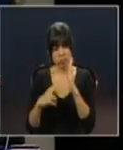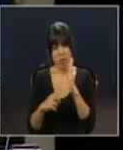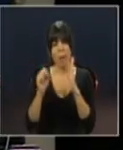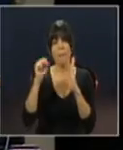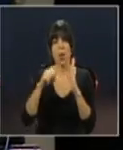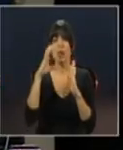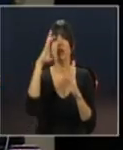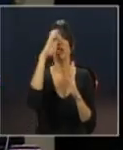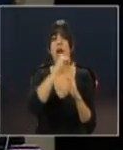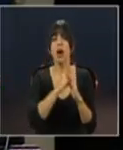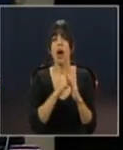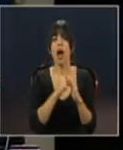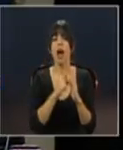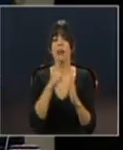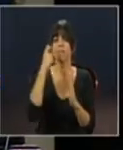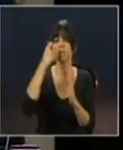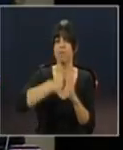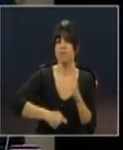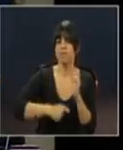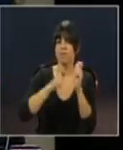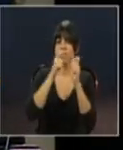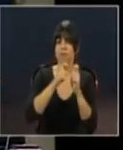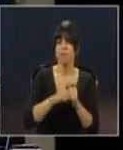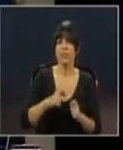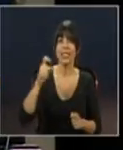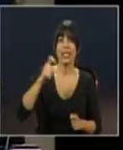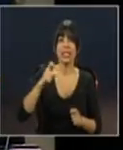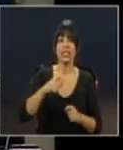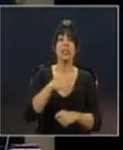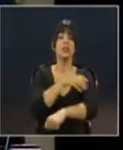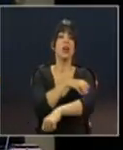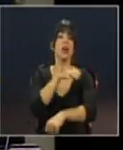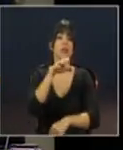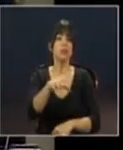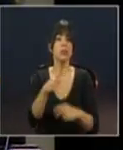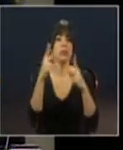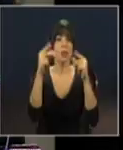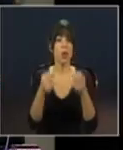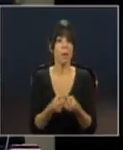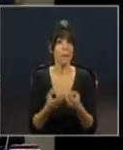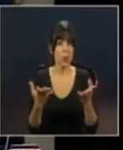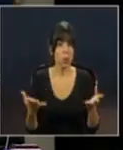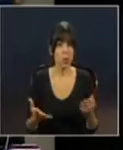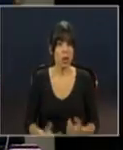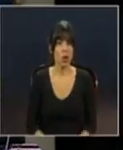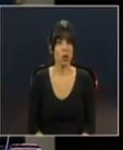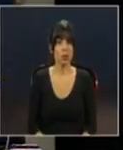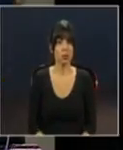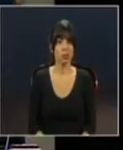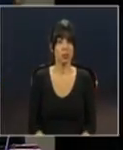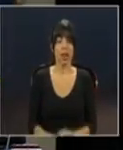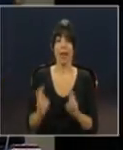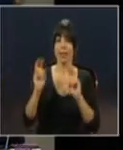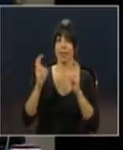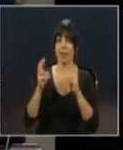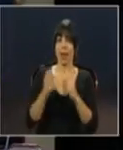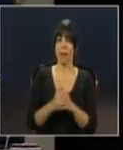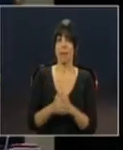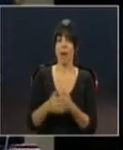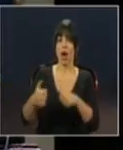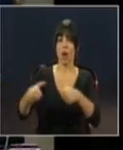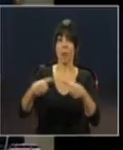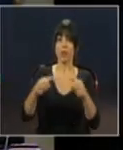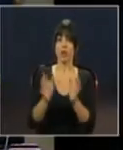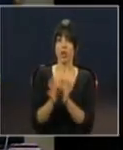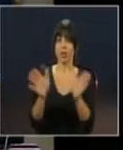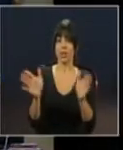constatar la estricta coherencia con las necesidades de fortalecimiento de la hacienda pública. En materia de convenciones